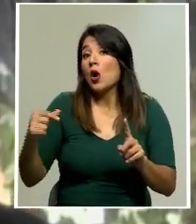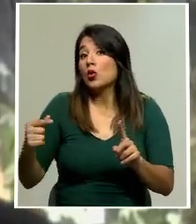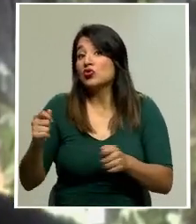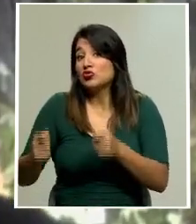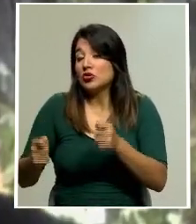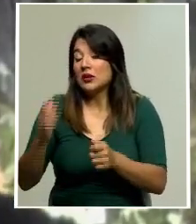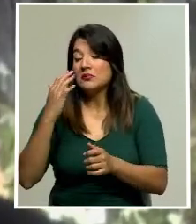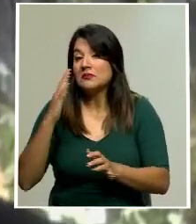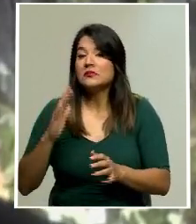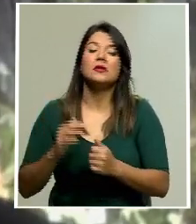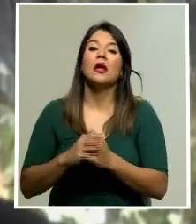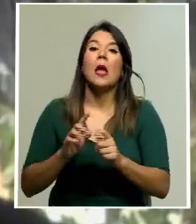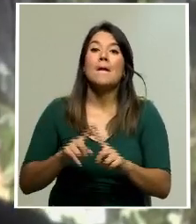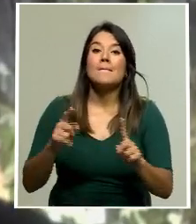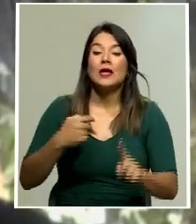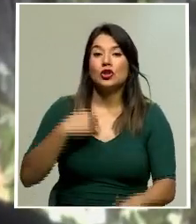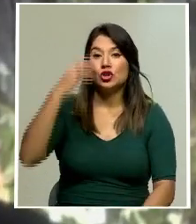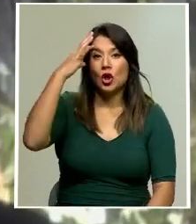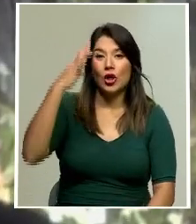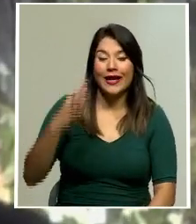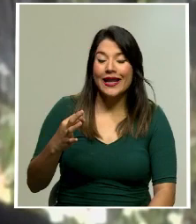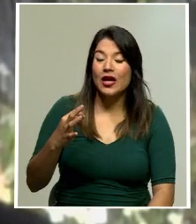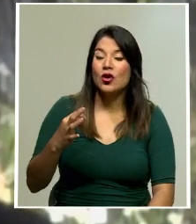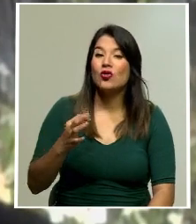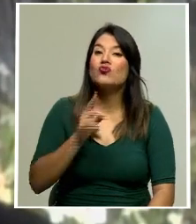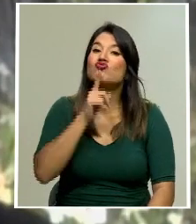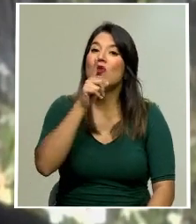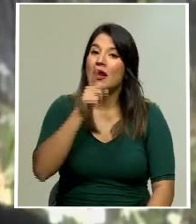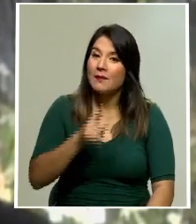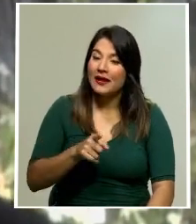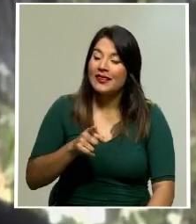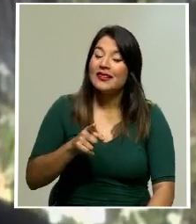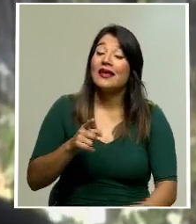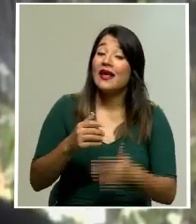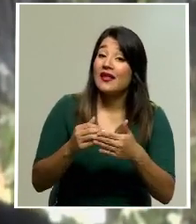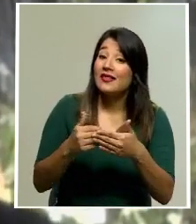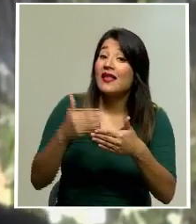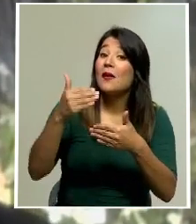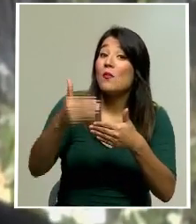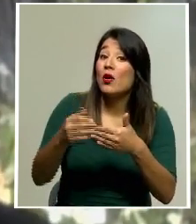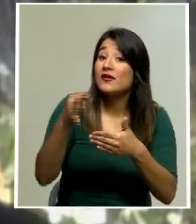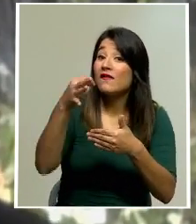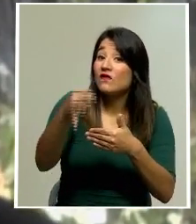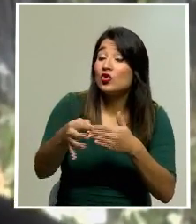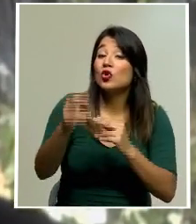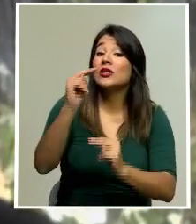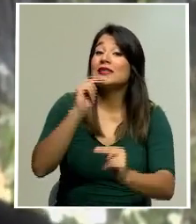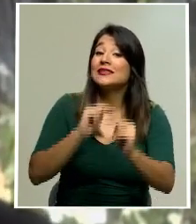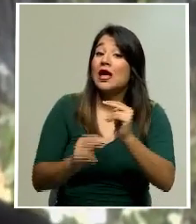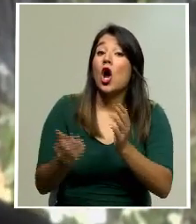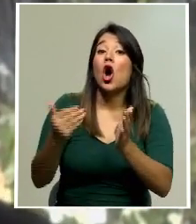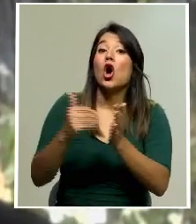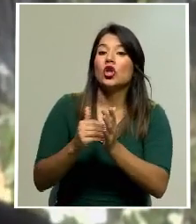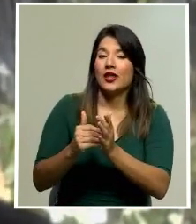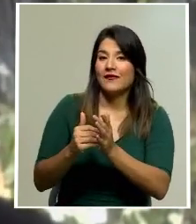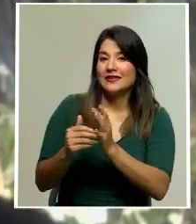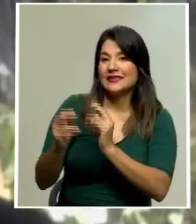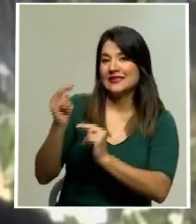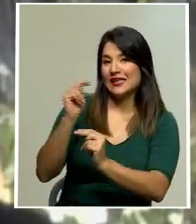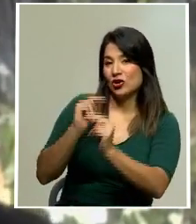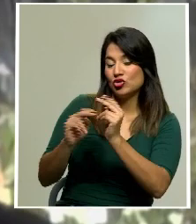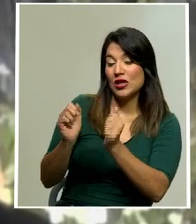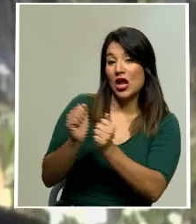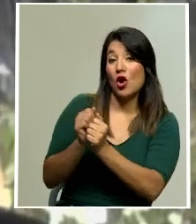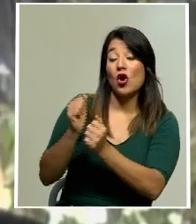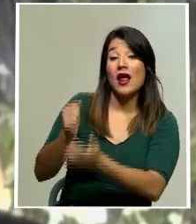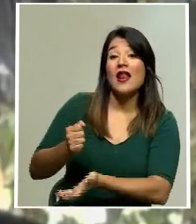yo creo que va a haber una necesidad de renegociar con el fondo ese instrumento